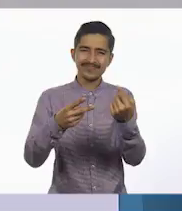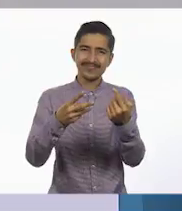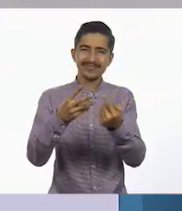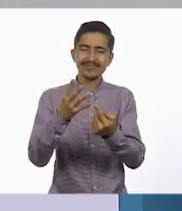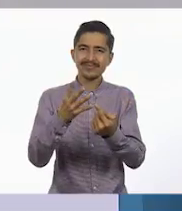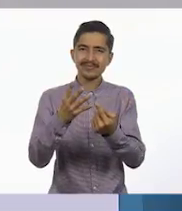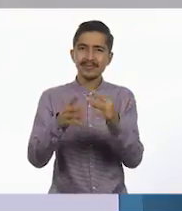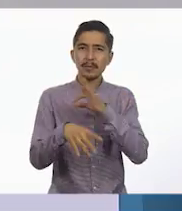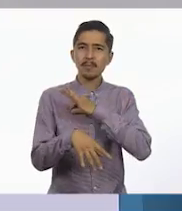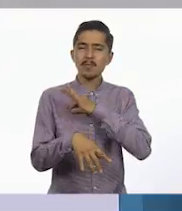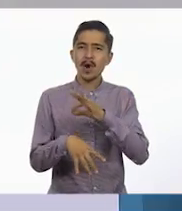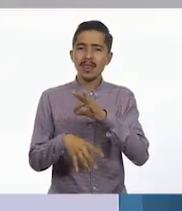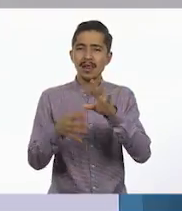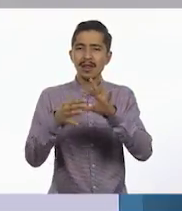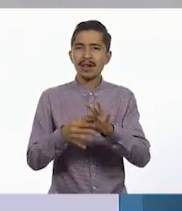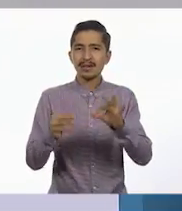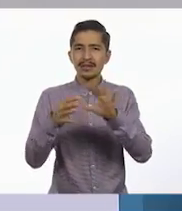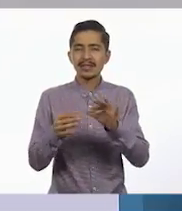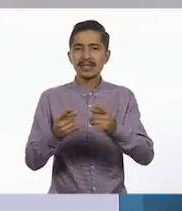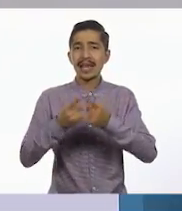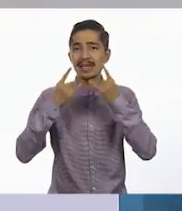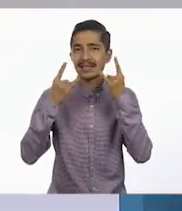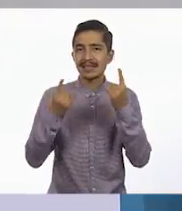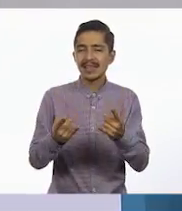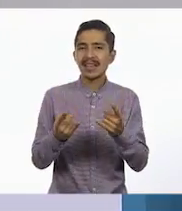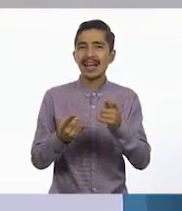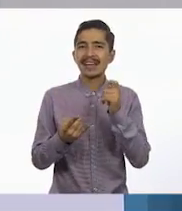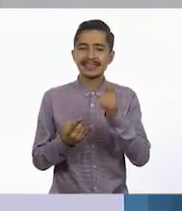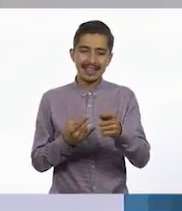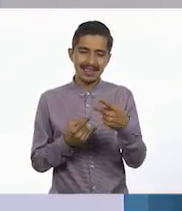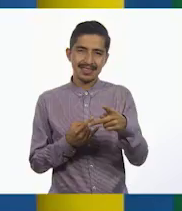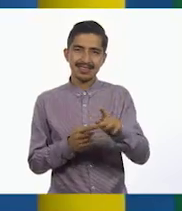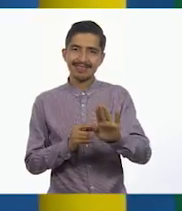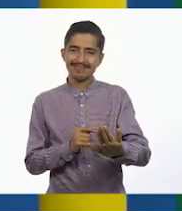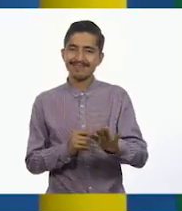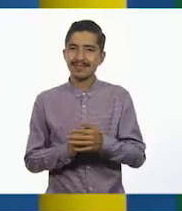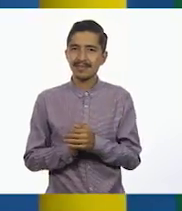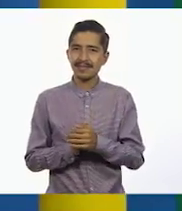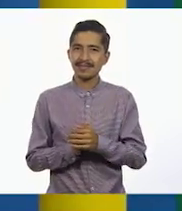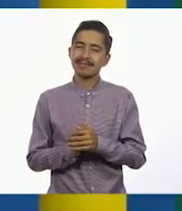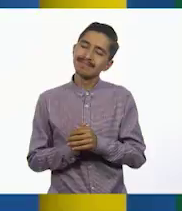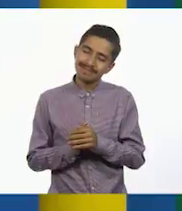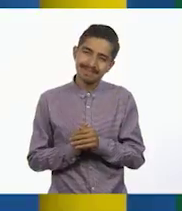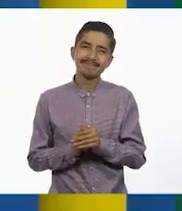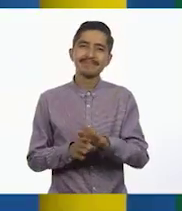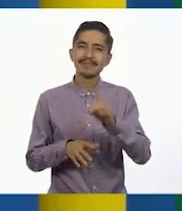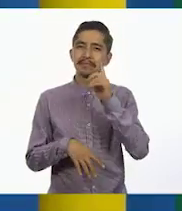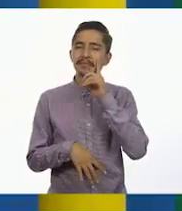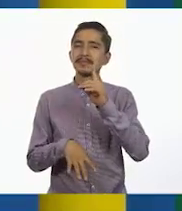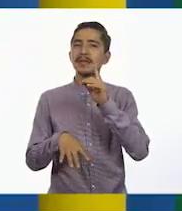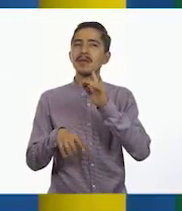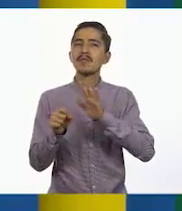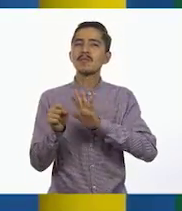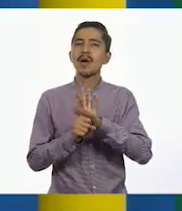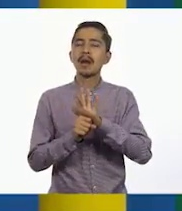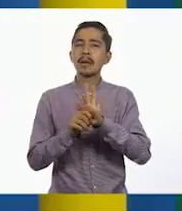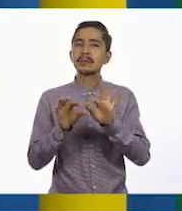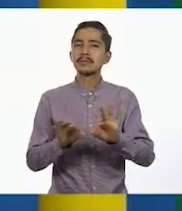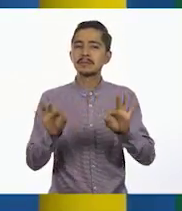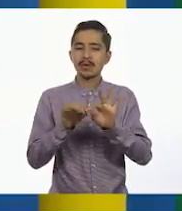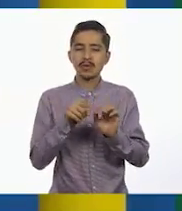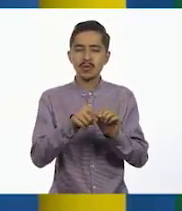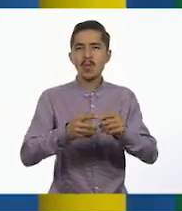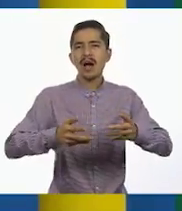que pudieran llegar a contarse leyendas acerca de ti. Ay, sí, Tom, como la relevancia de lo que haces,